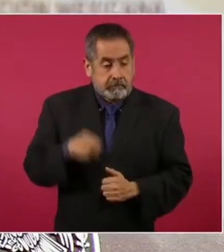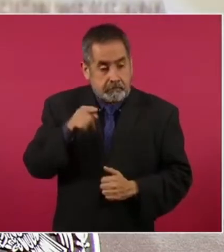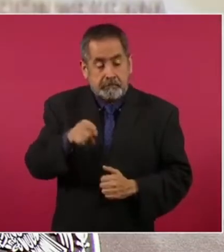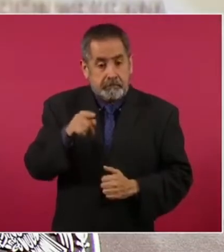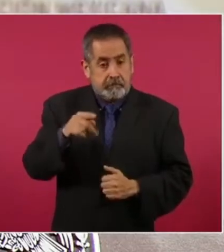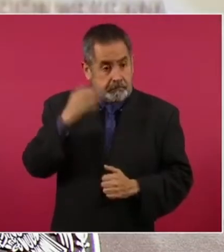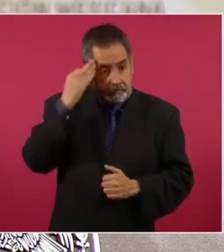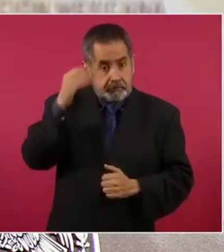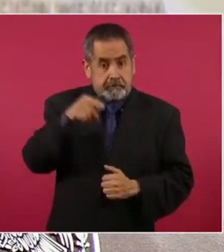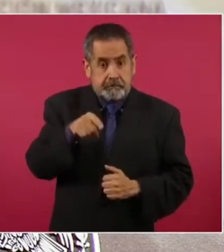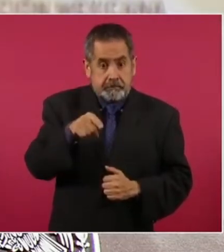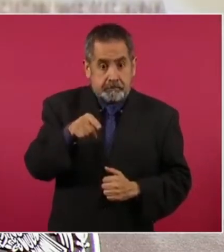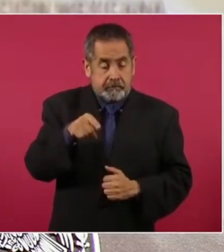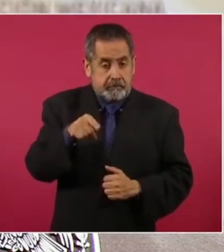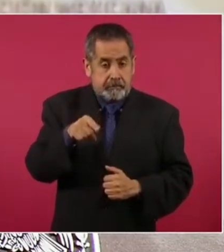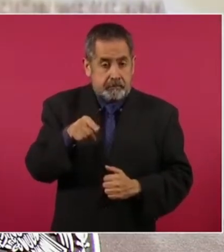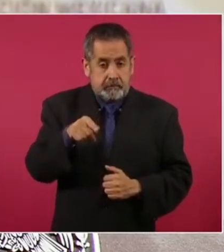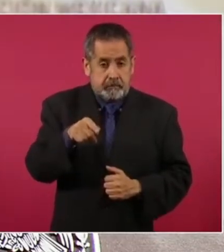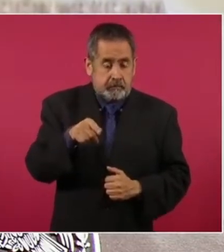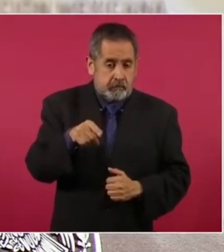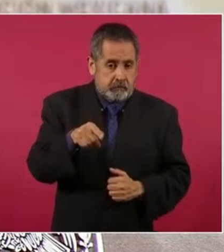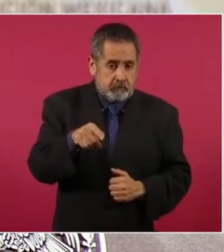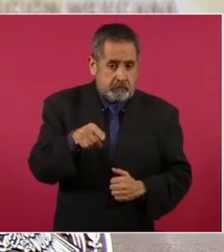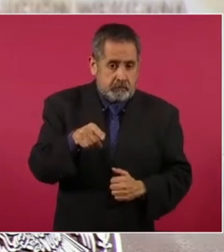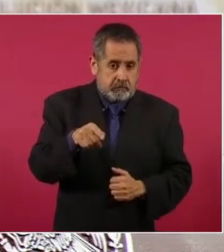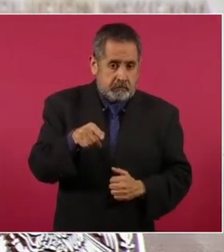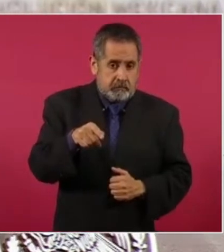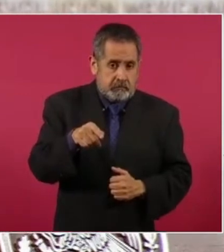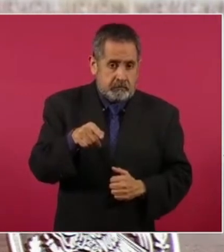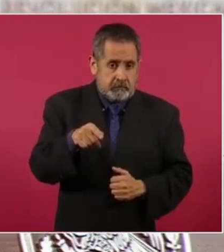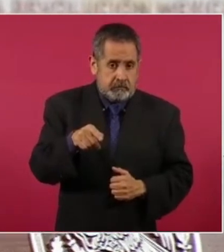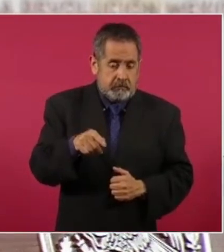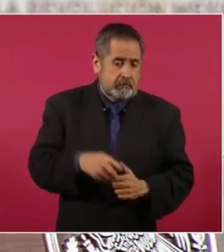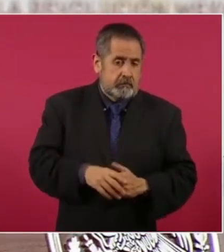Fue una